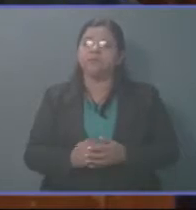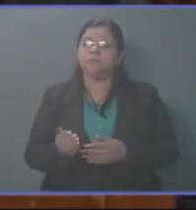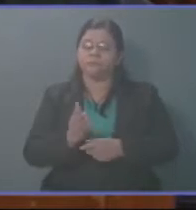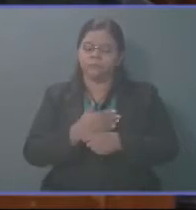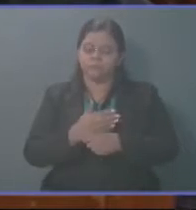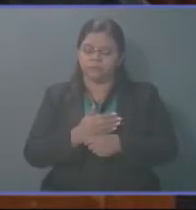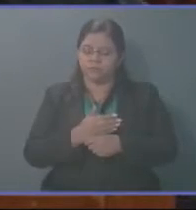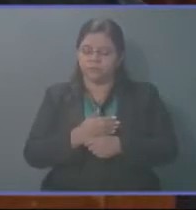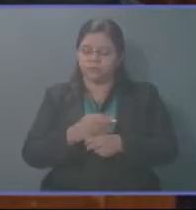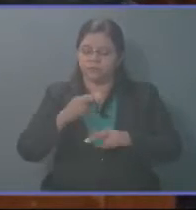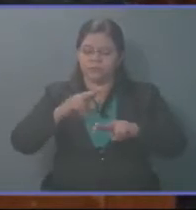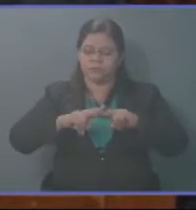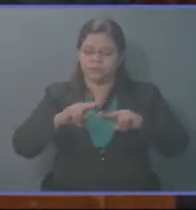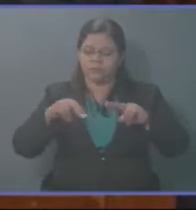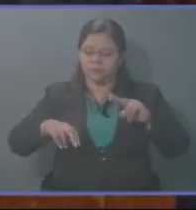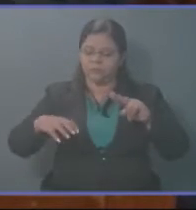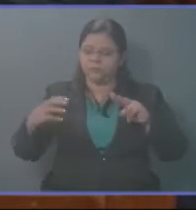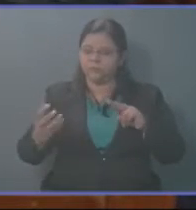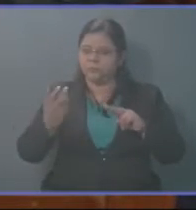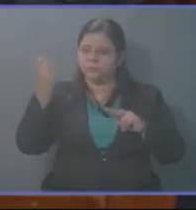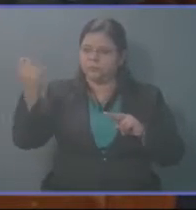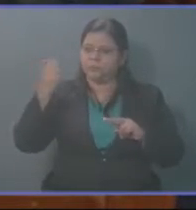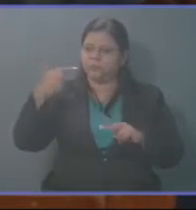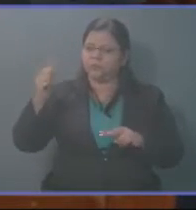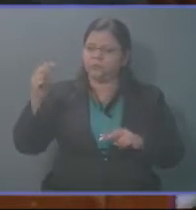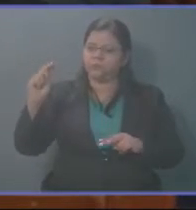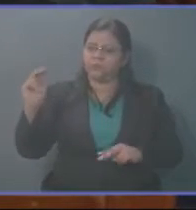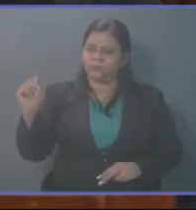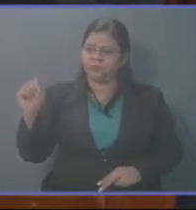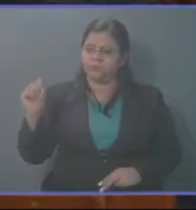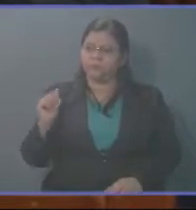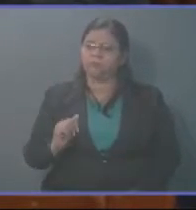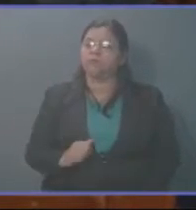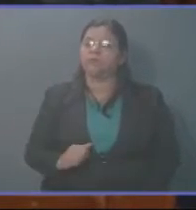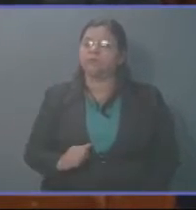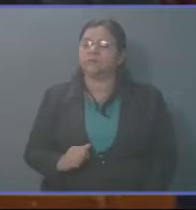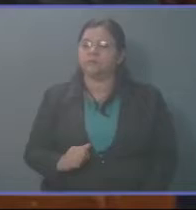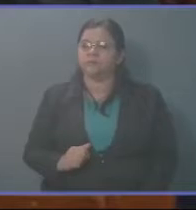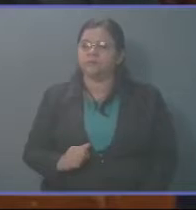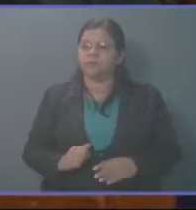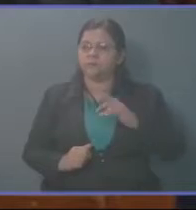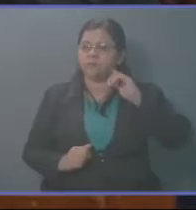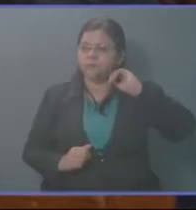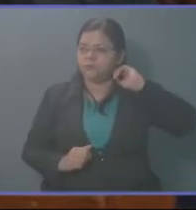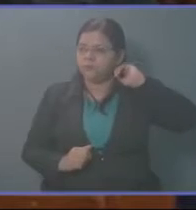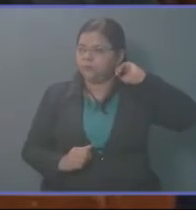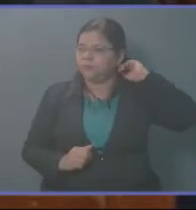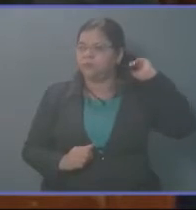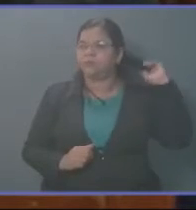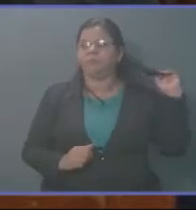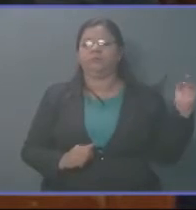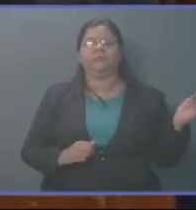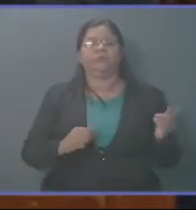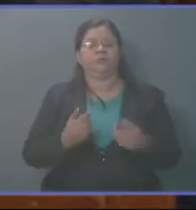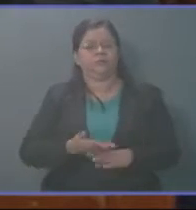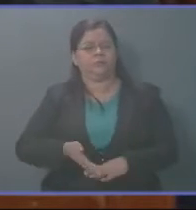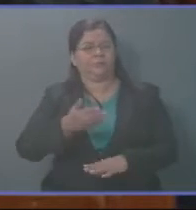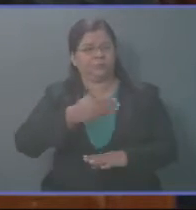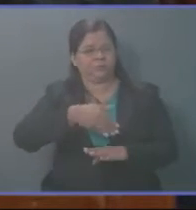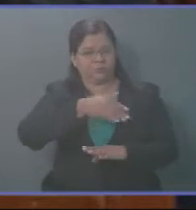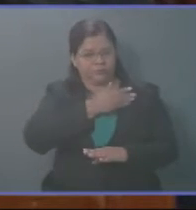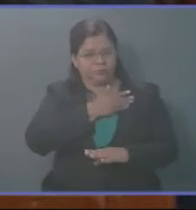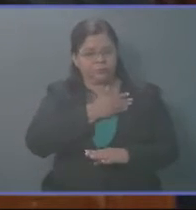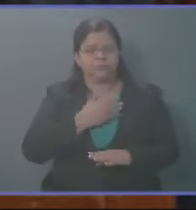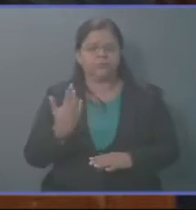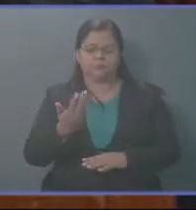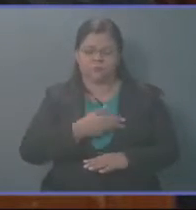de la Gran Alianza por la Unidad Nacional gana desde el inicio.